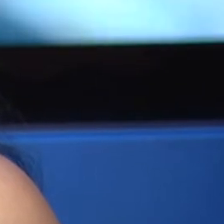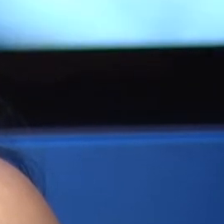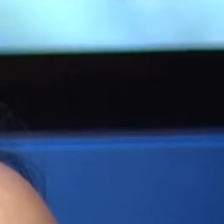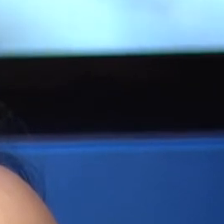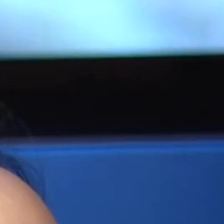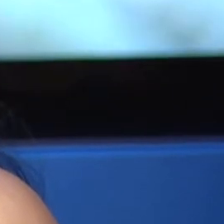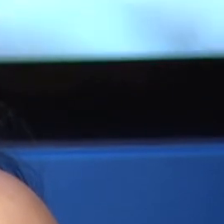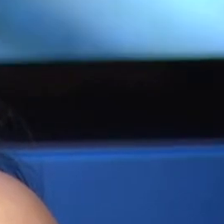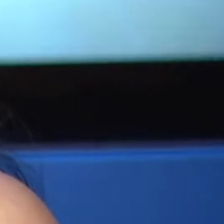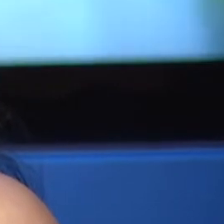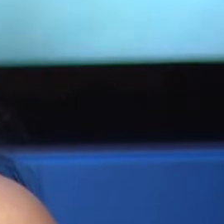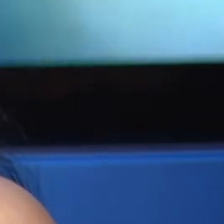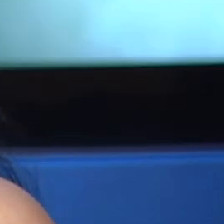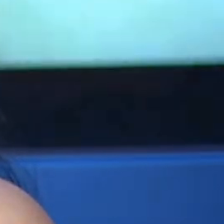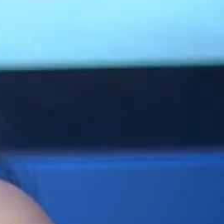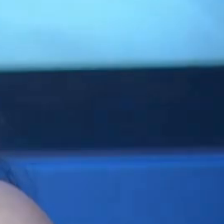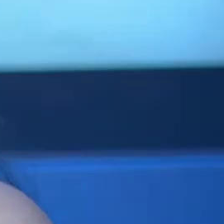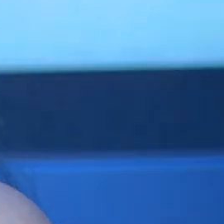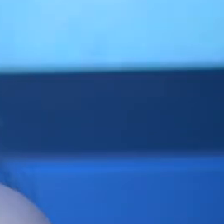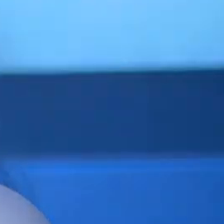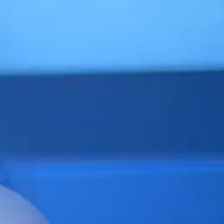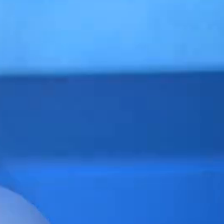Tzotzen di yuki.